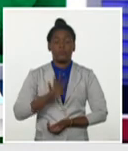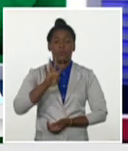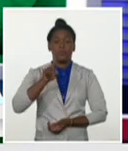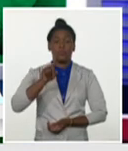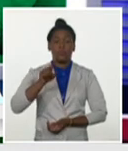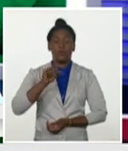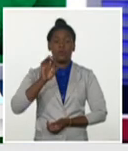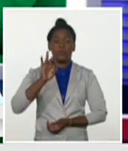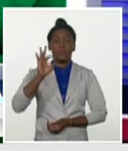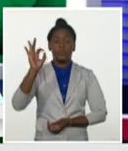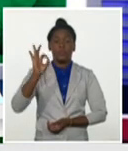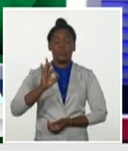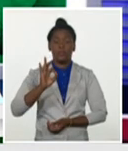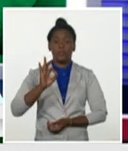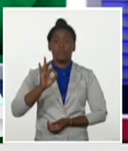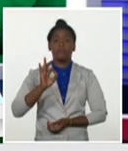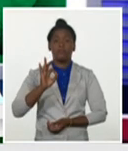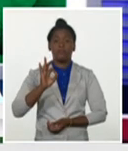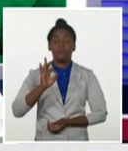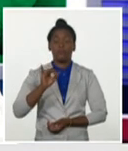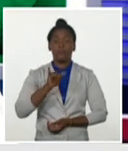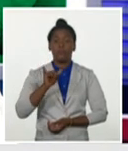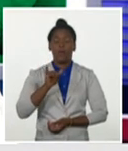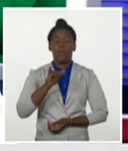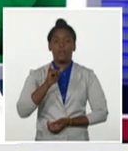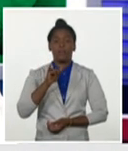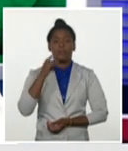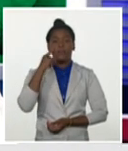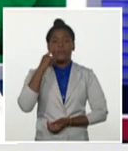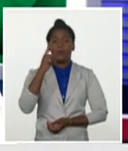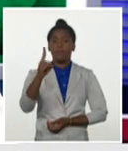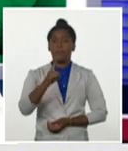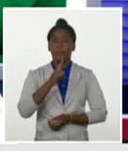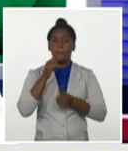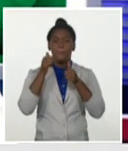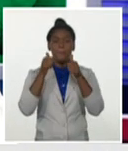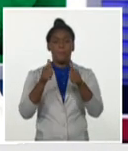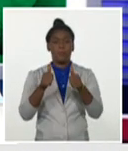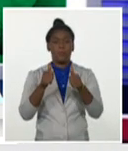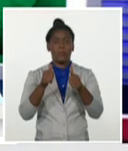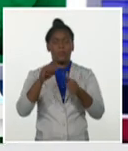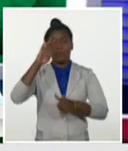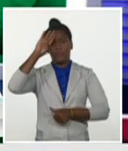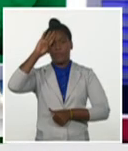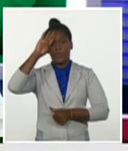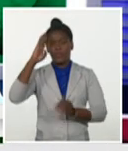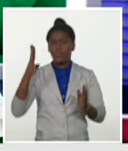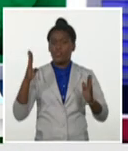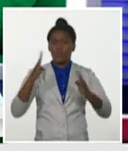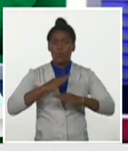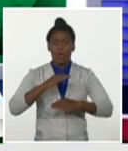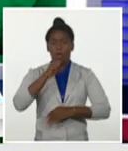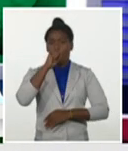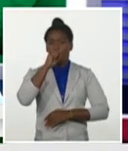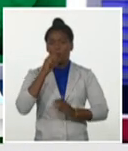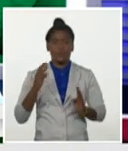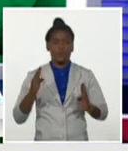41,8% totalmente asintomáticos en el momento del diagnóstico. En el acumulado es el